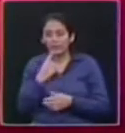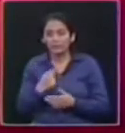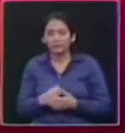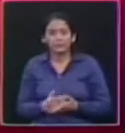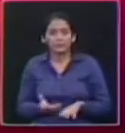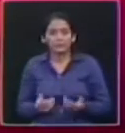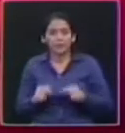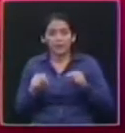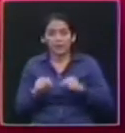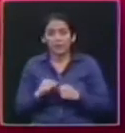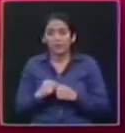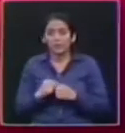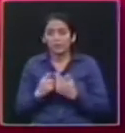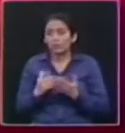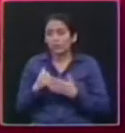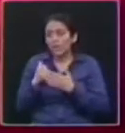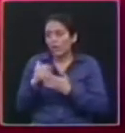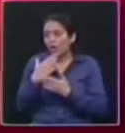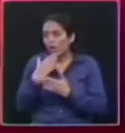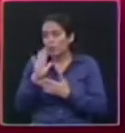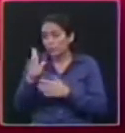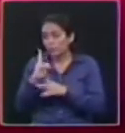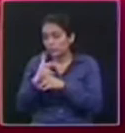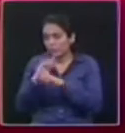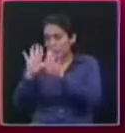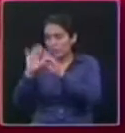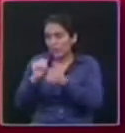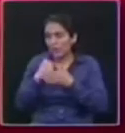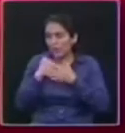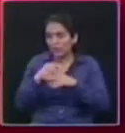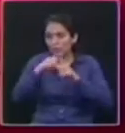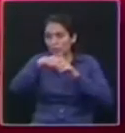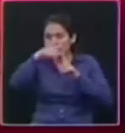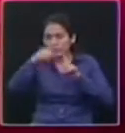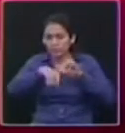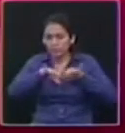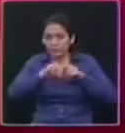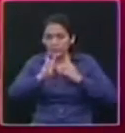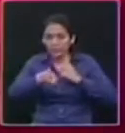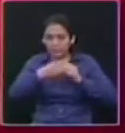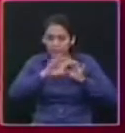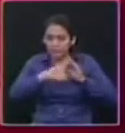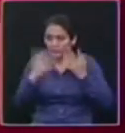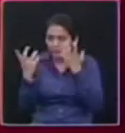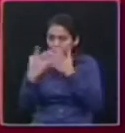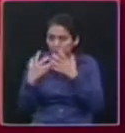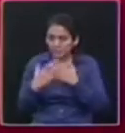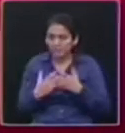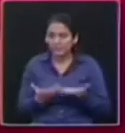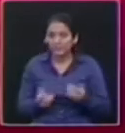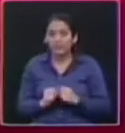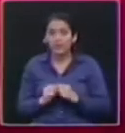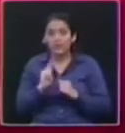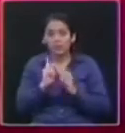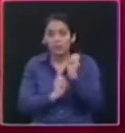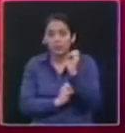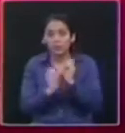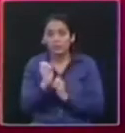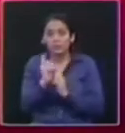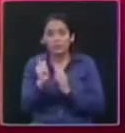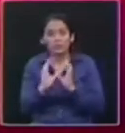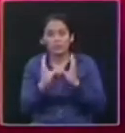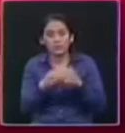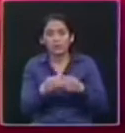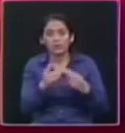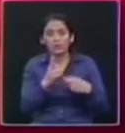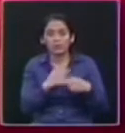desarrollo de nuestra plataforma y llevarlo al exterior. Es ahí en donde recibimos información de la ayuda de las oficinas comerciales de ProEcuador en Quito.